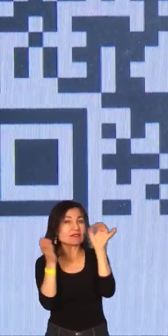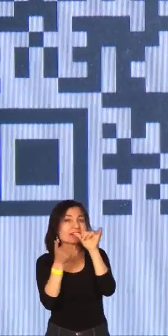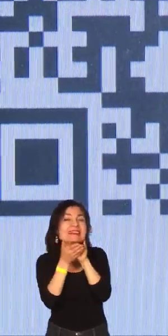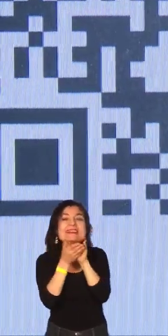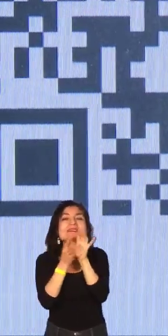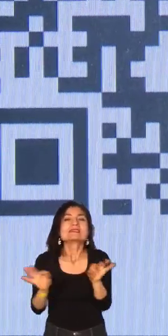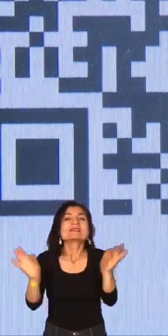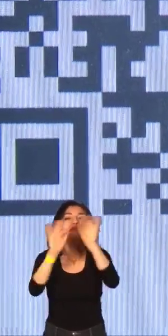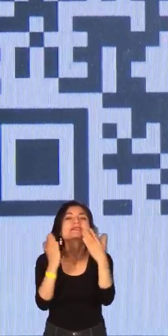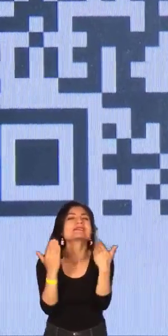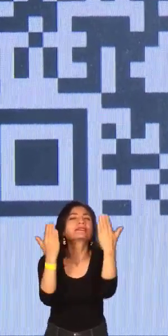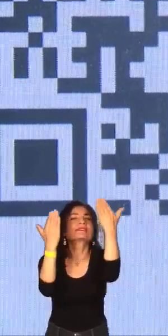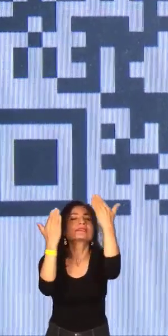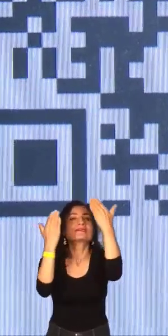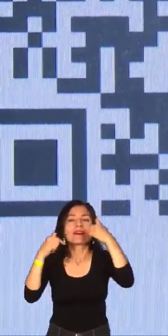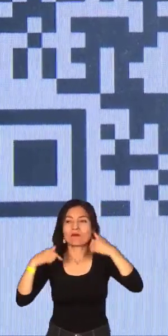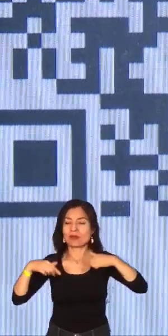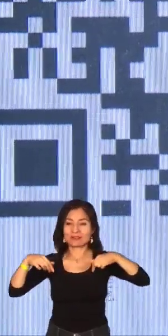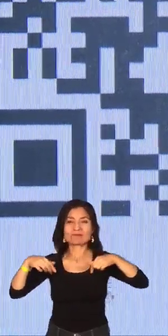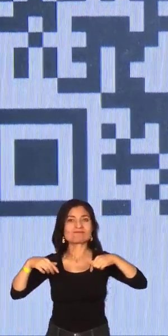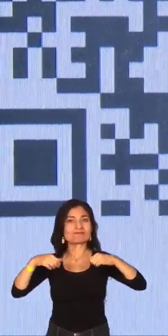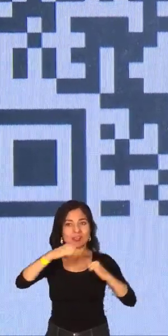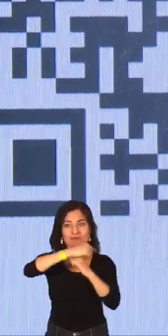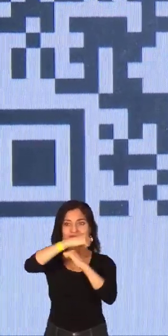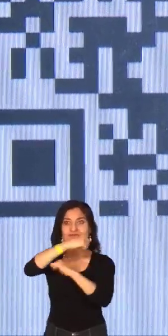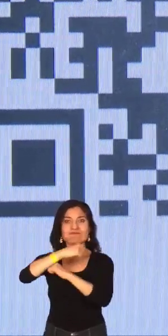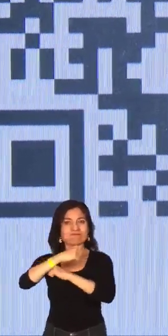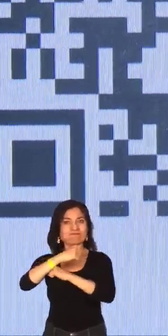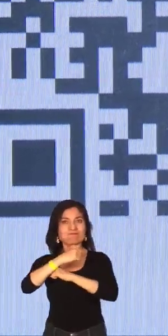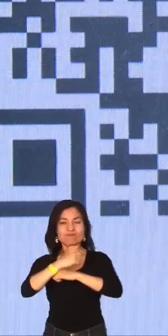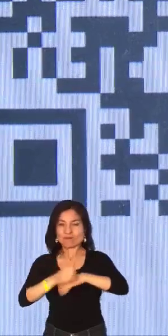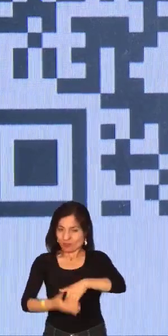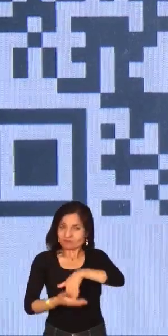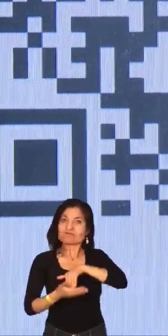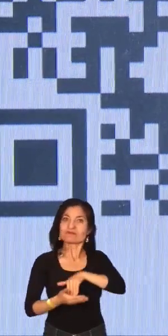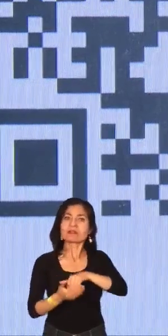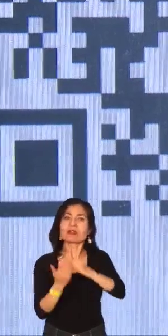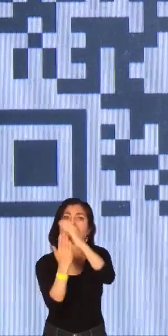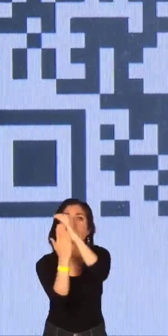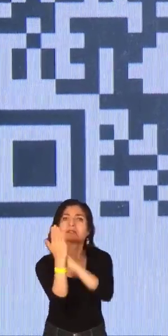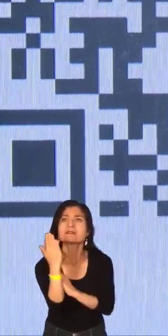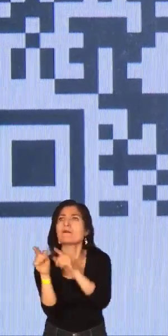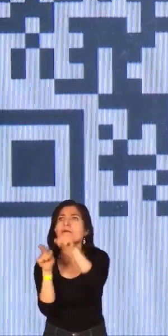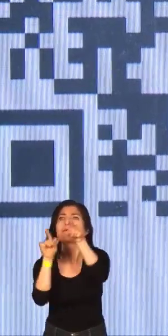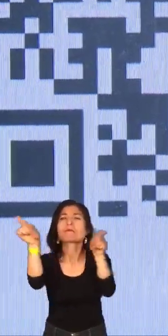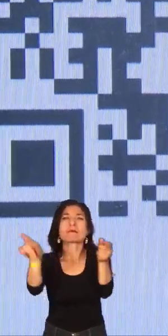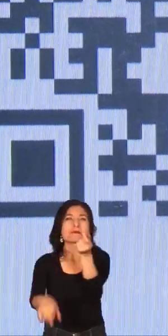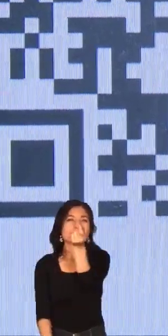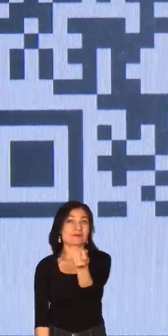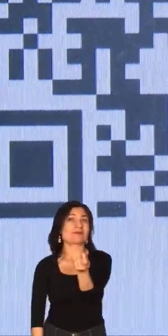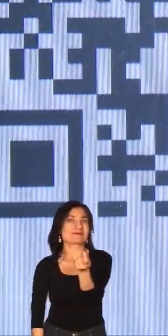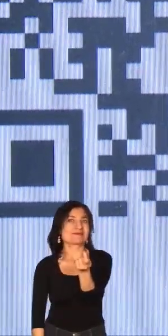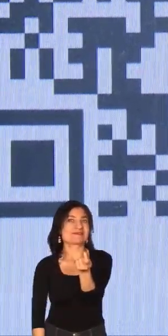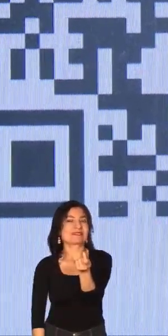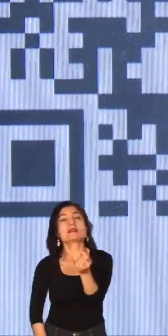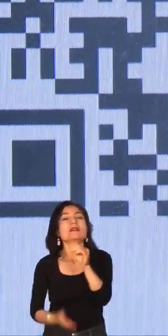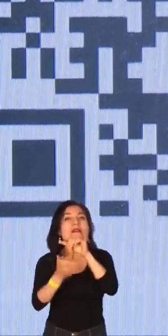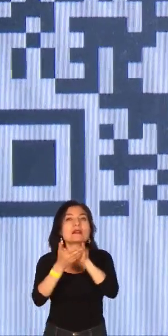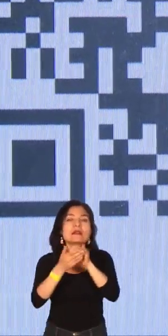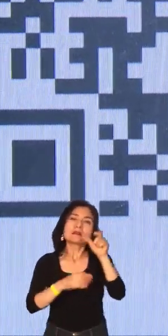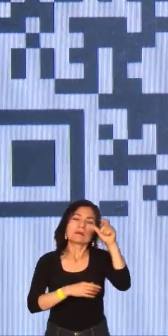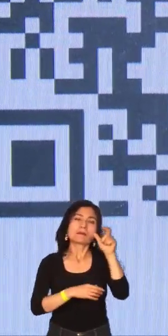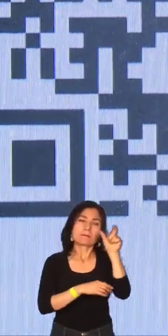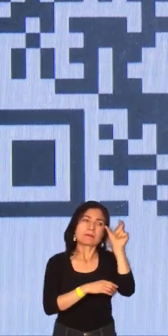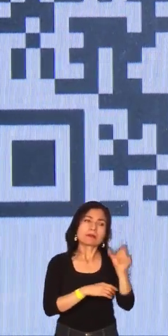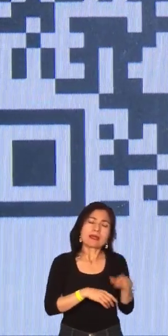grandes ventajas es posicionarse como uno de los pocos lugares que tienen esta certificación. Eso definitivamente llama la atención, porque una persona, conforme